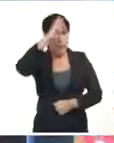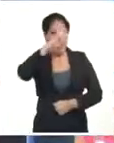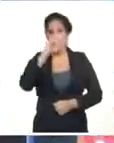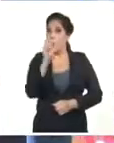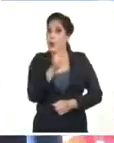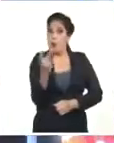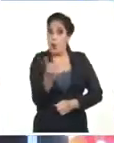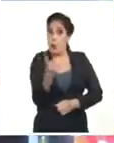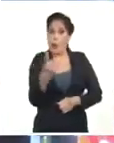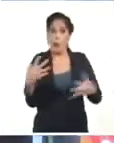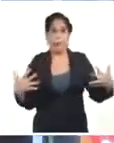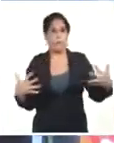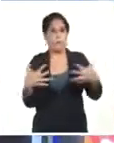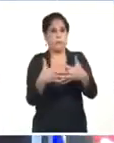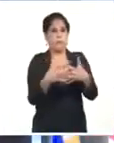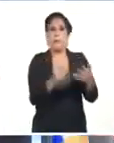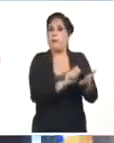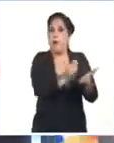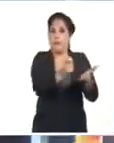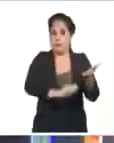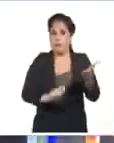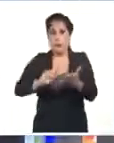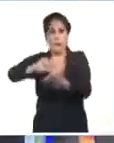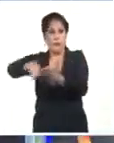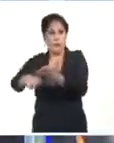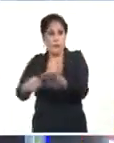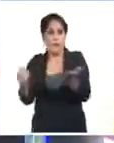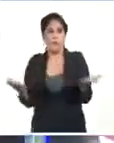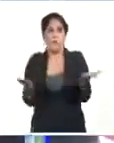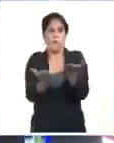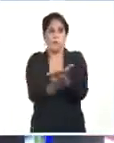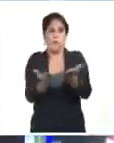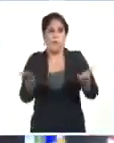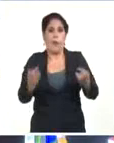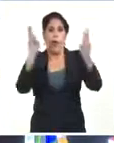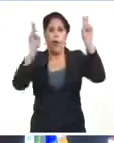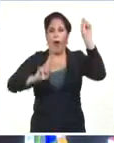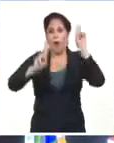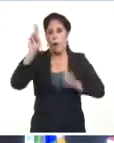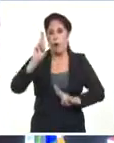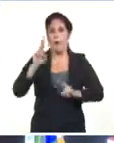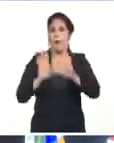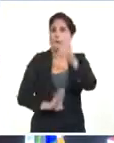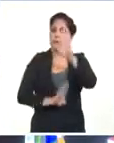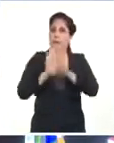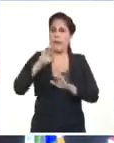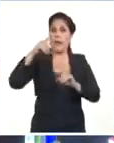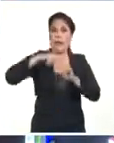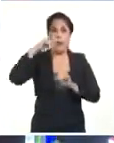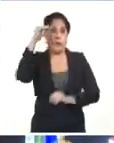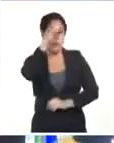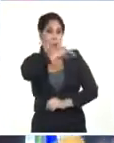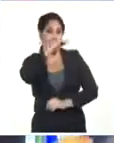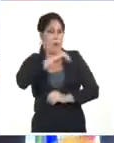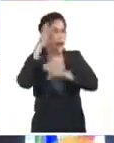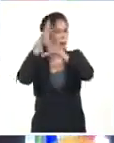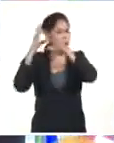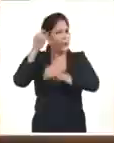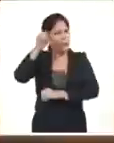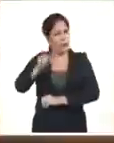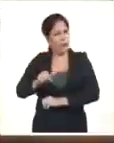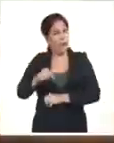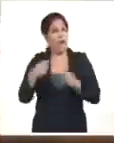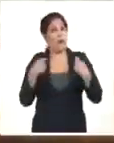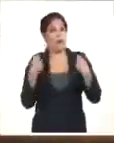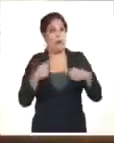José Carlos Alcocer Varela, rubricaron un acuerdo para el desarrollo de la cooperación técnica, científica y